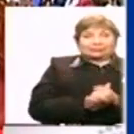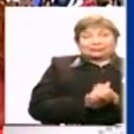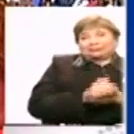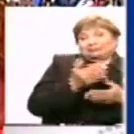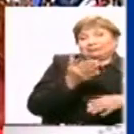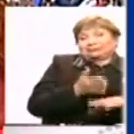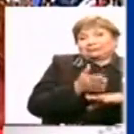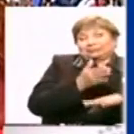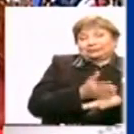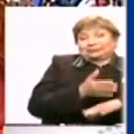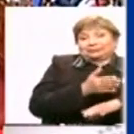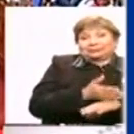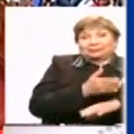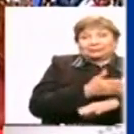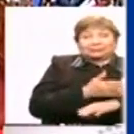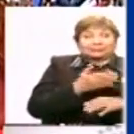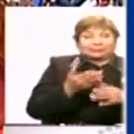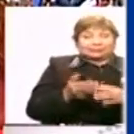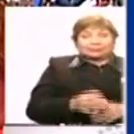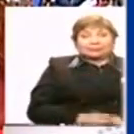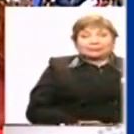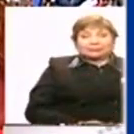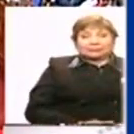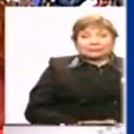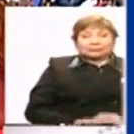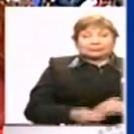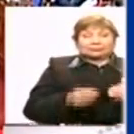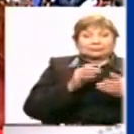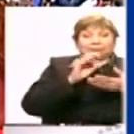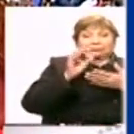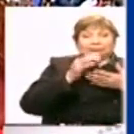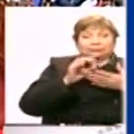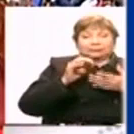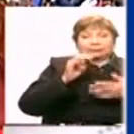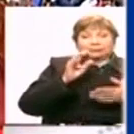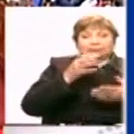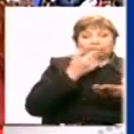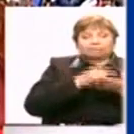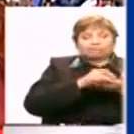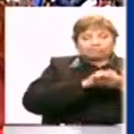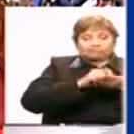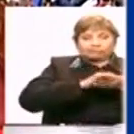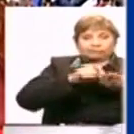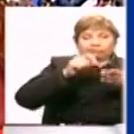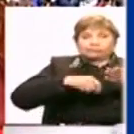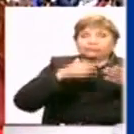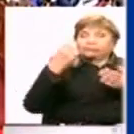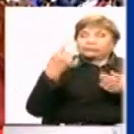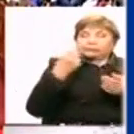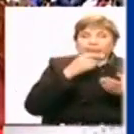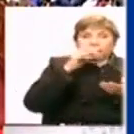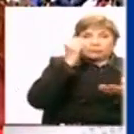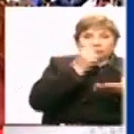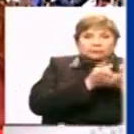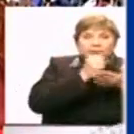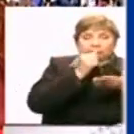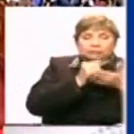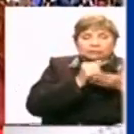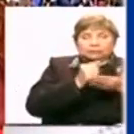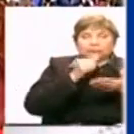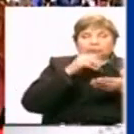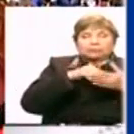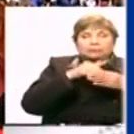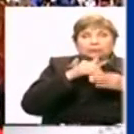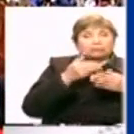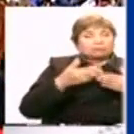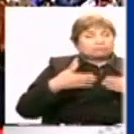bueno, en este caso la mesa directiva, la elección de mesa, vamos a ir y vamos a reunirnos con el profesor Pedro Castillo, ¿no? Tenemos que tener luces